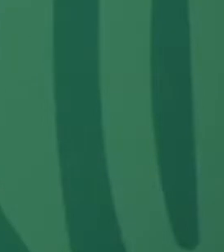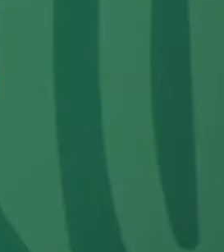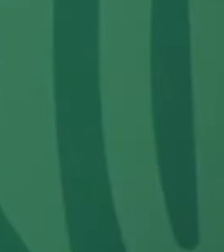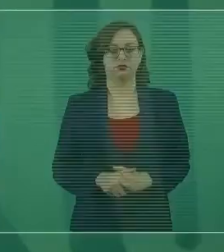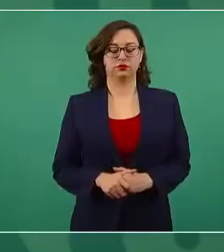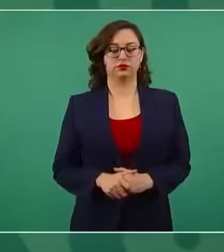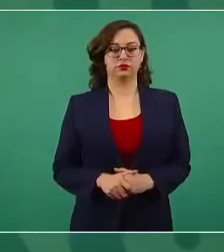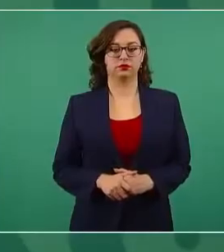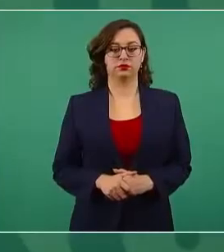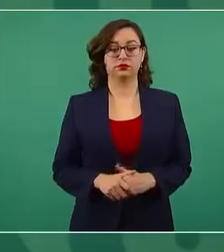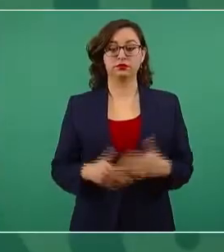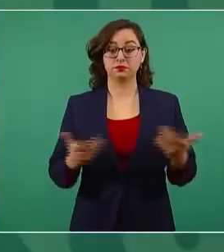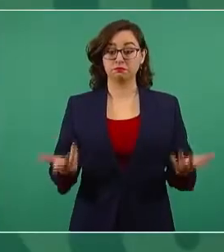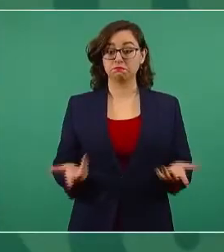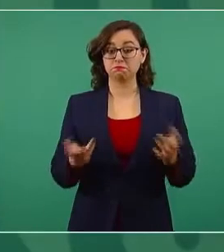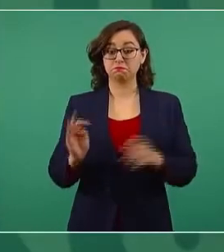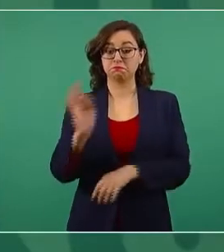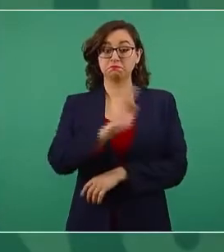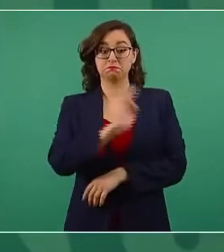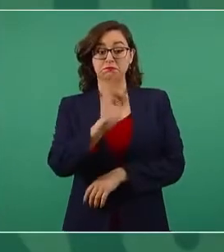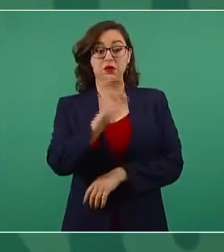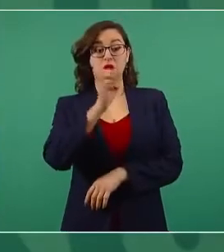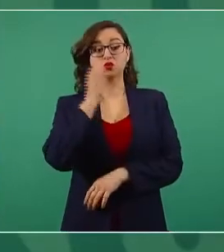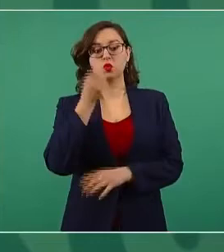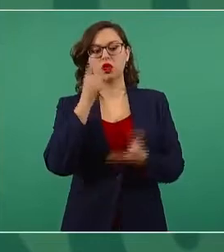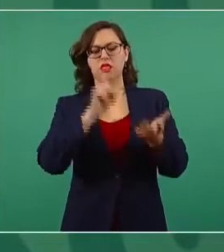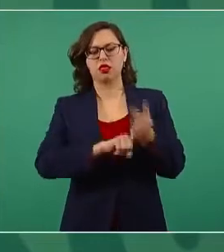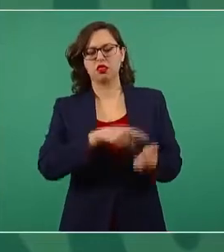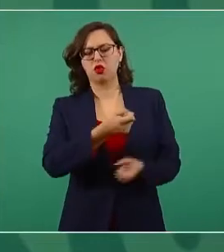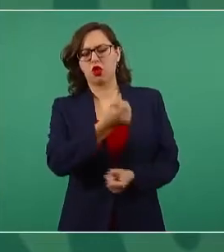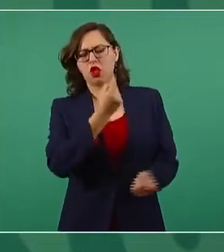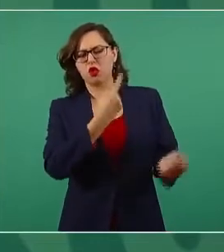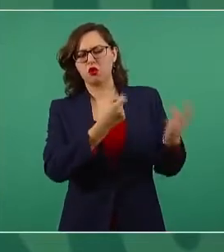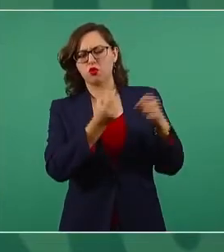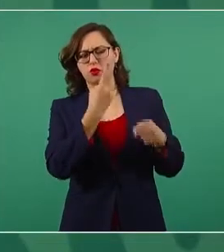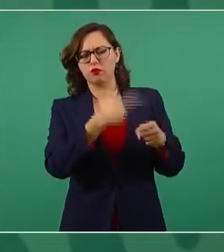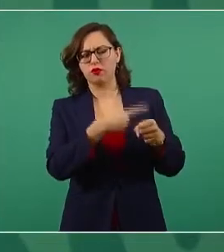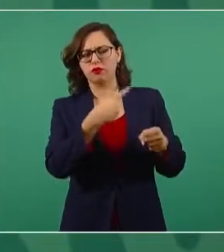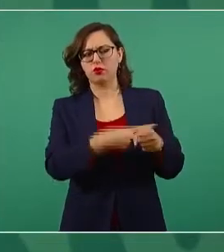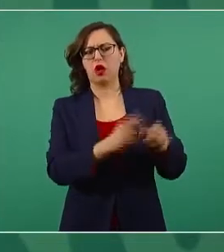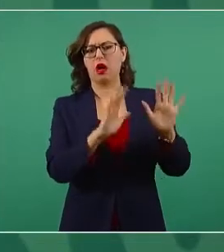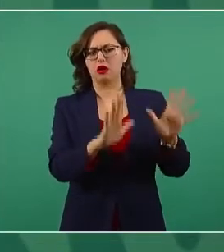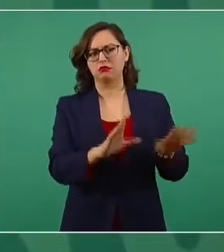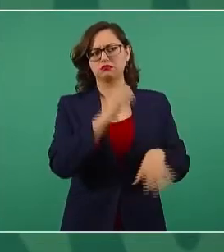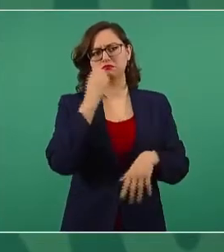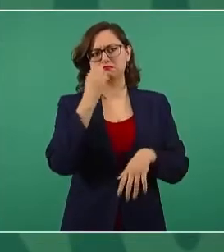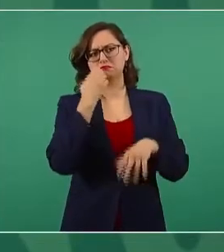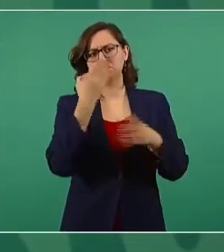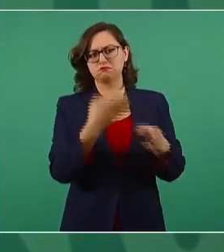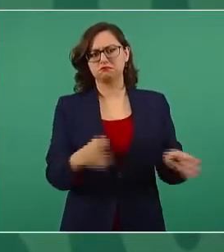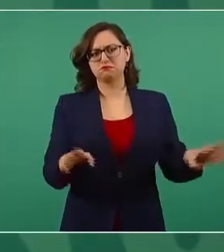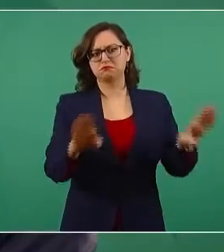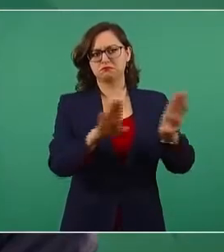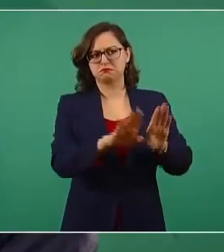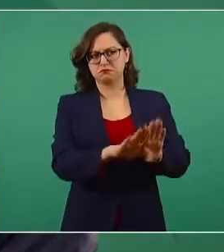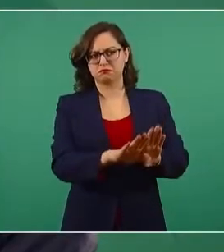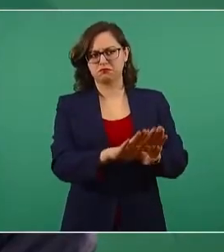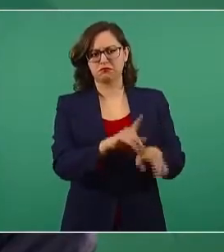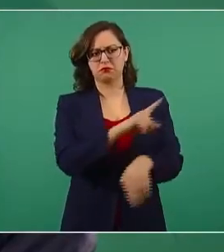se hace una revisión a todos.